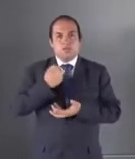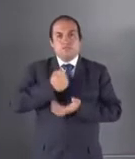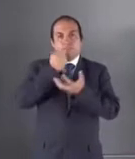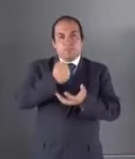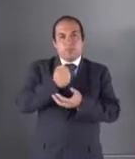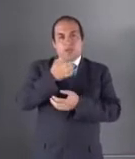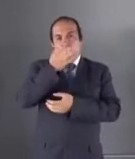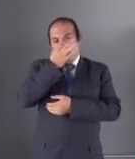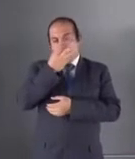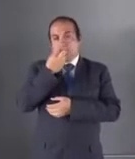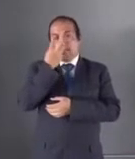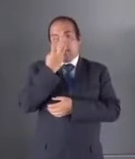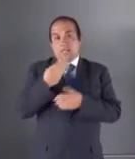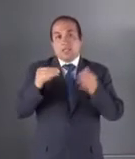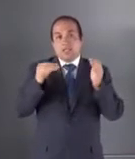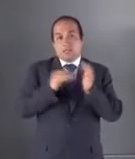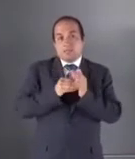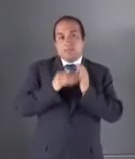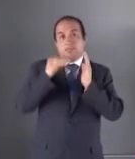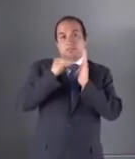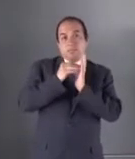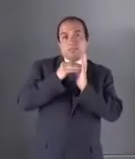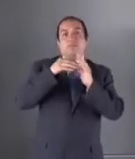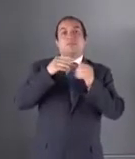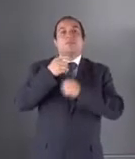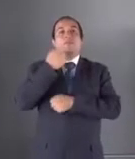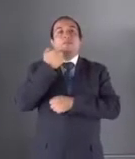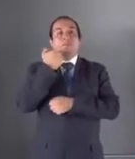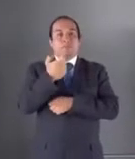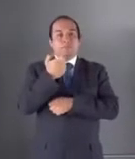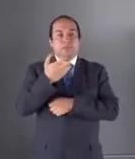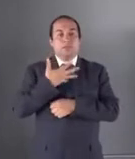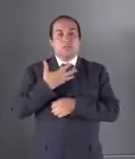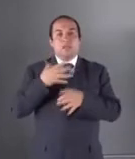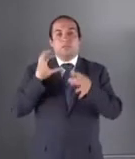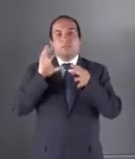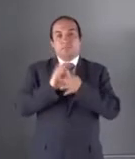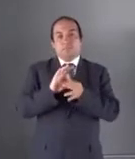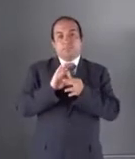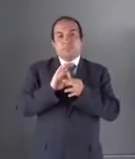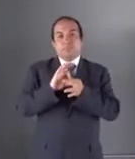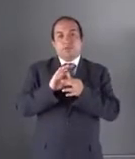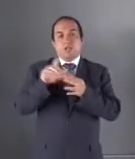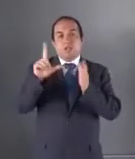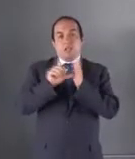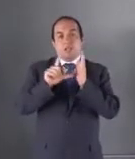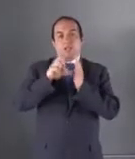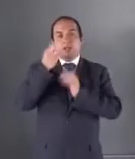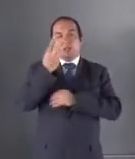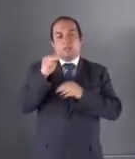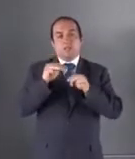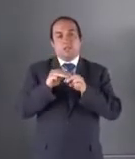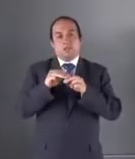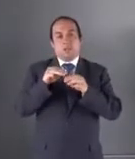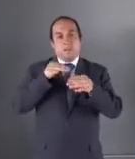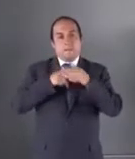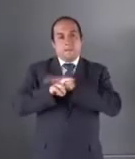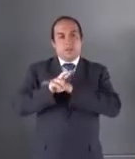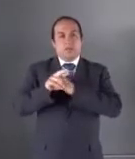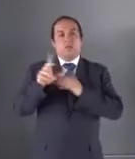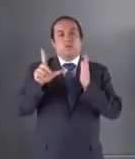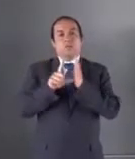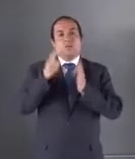casi 3,000 millones de pesos. Tiene conexión con la línea 3 del metro, la línea 1 de Metrobús, y